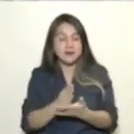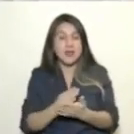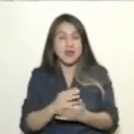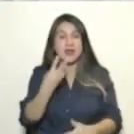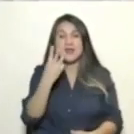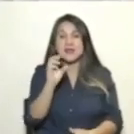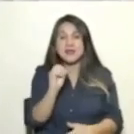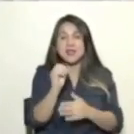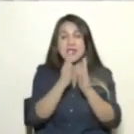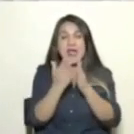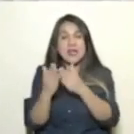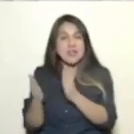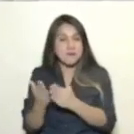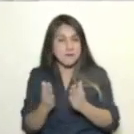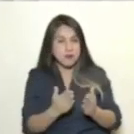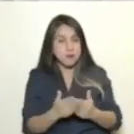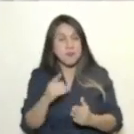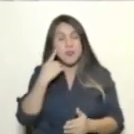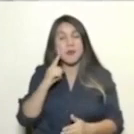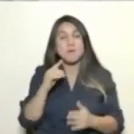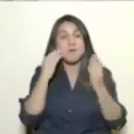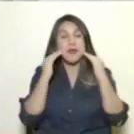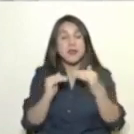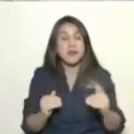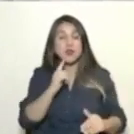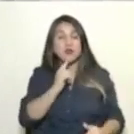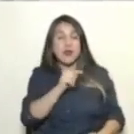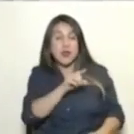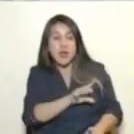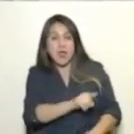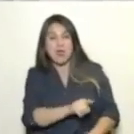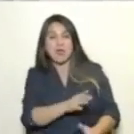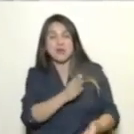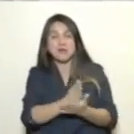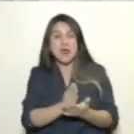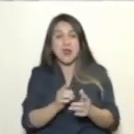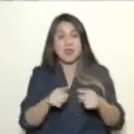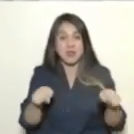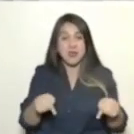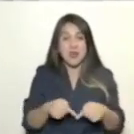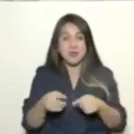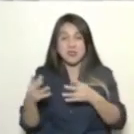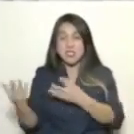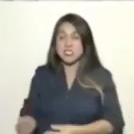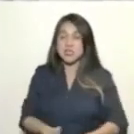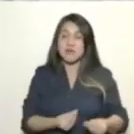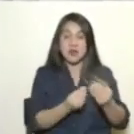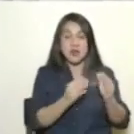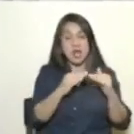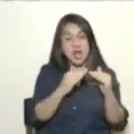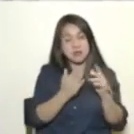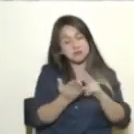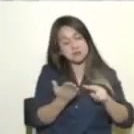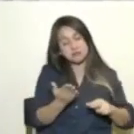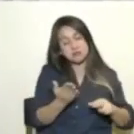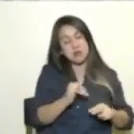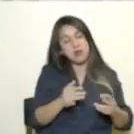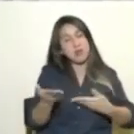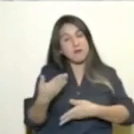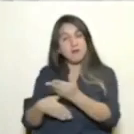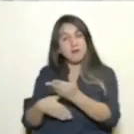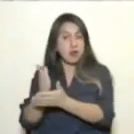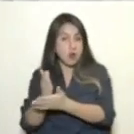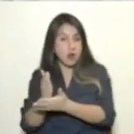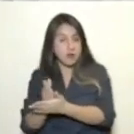30 libritos, digamos, para que los niños lo tuvieran ahí, en la sala de clase, y se la llevaran a su casa para leer el libro, y lo devolvieran